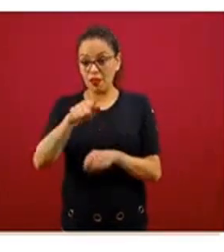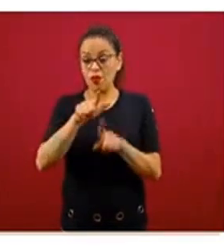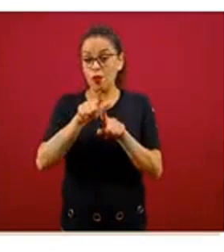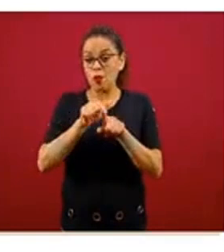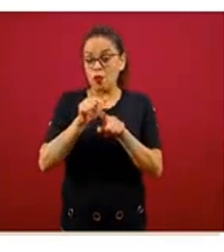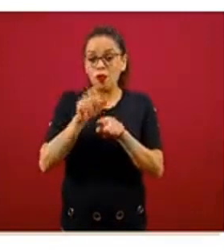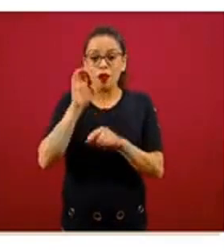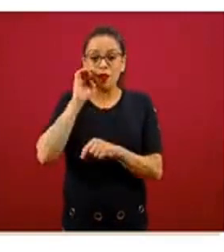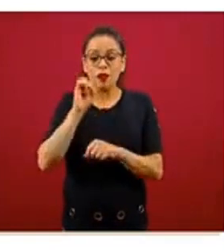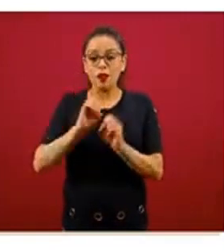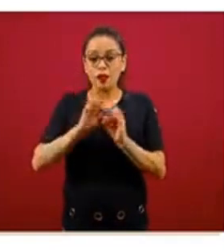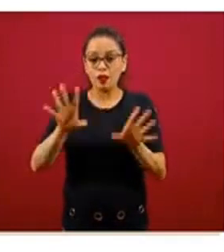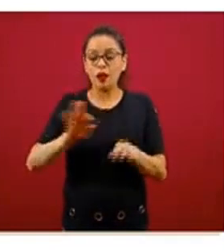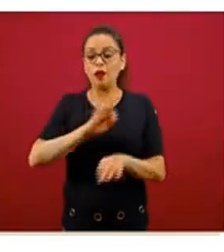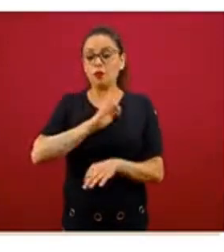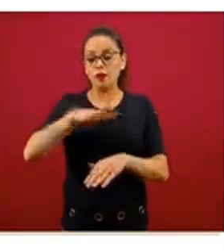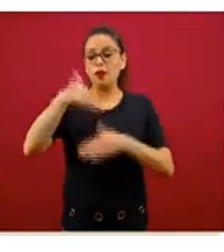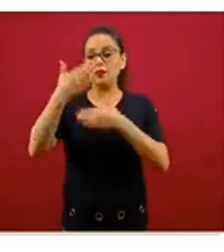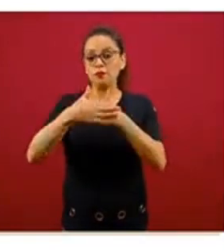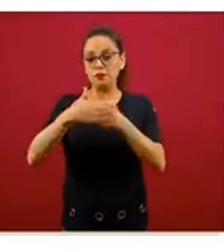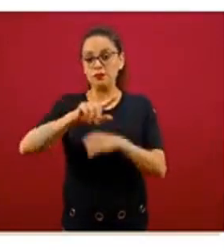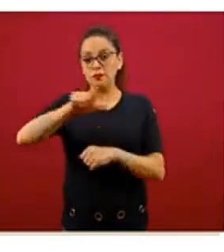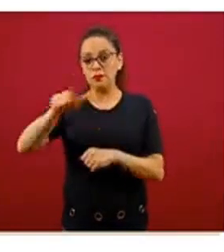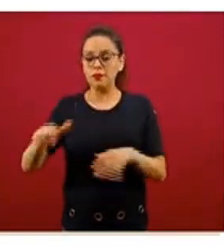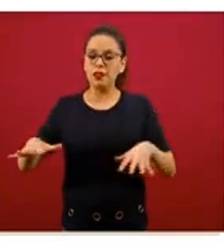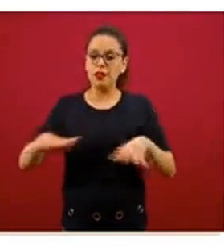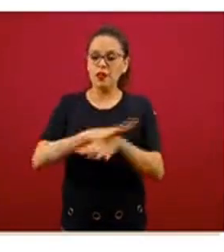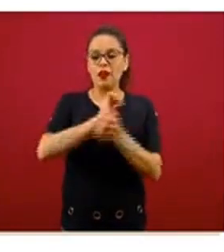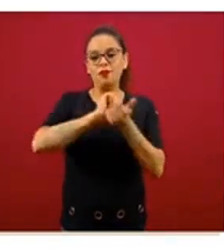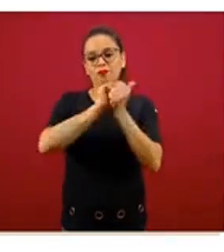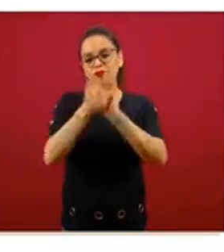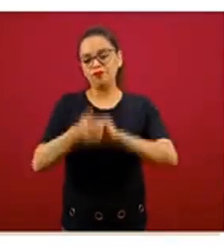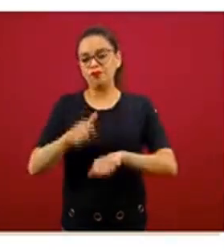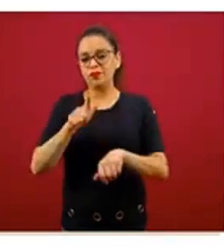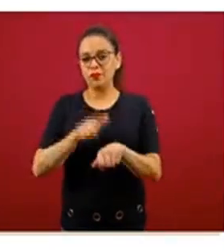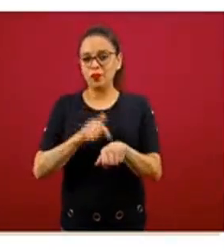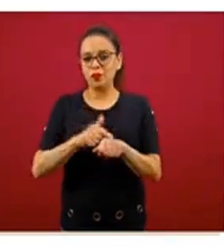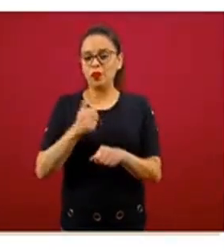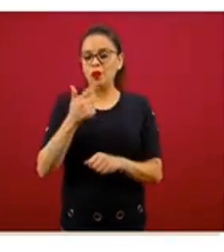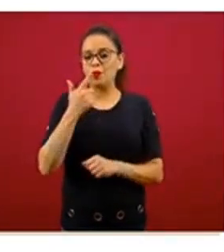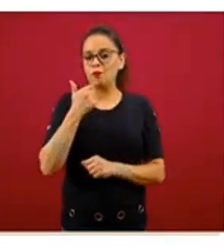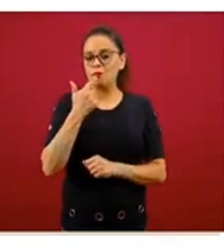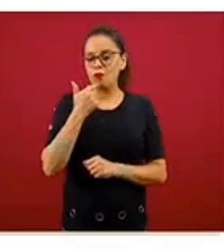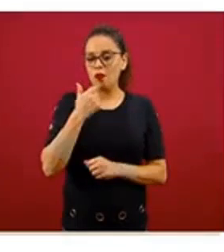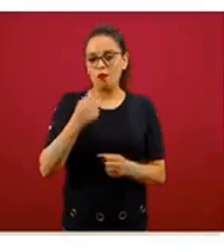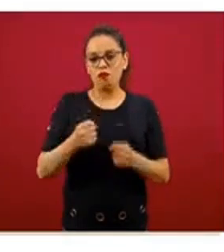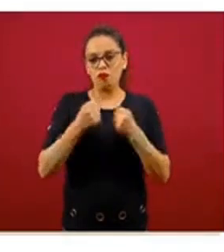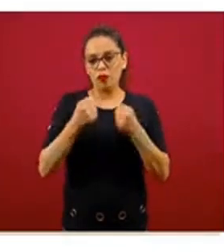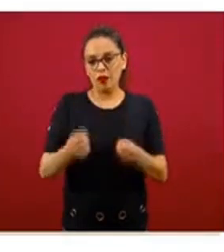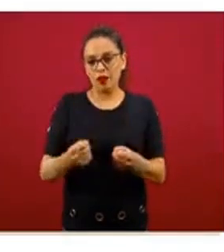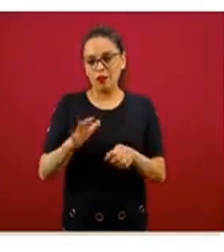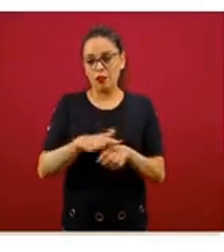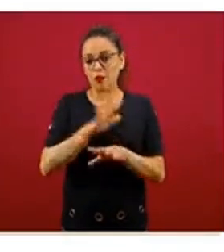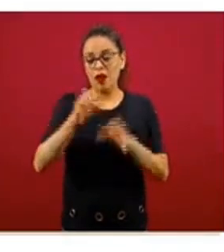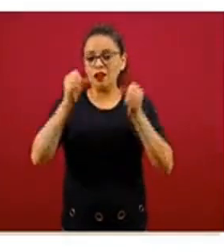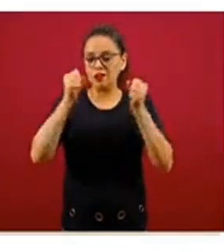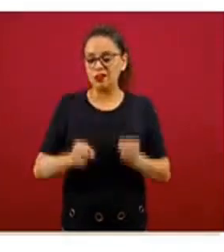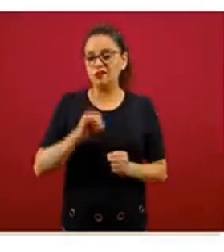claro puedan convertirse en casos de color rojo que serían confirmados, y por lo tanto la cifra total de casos